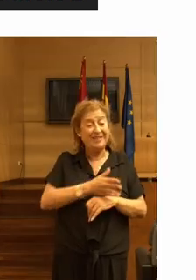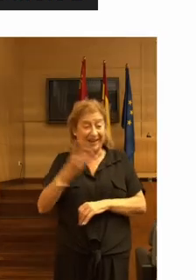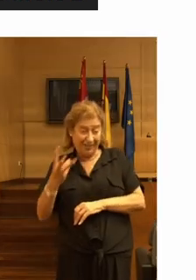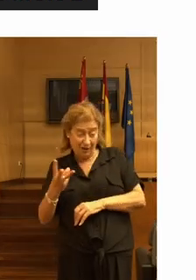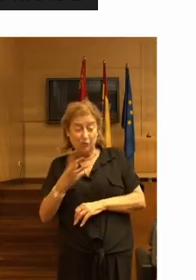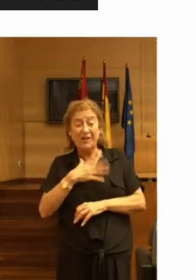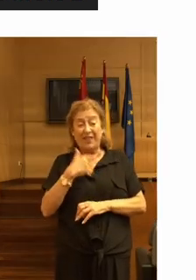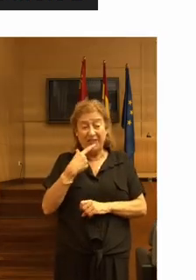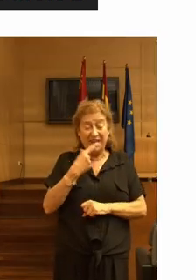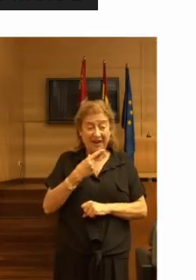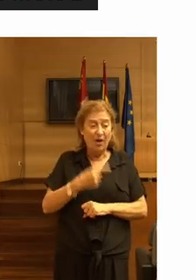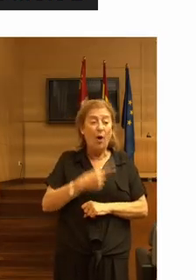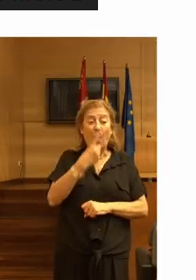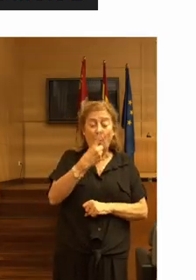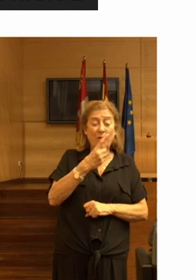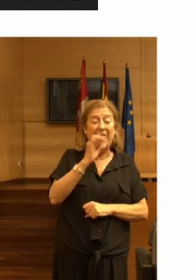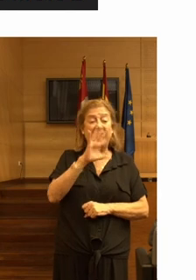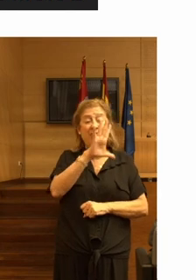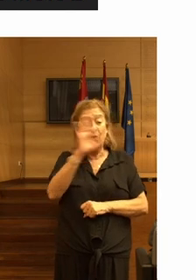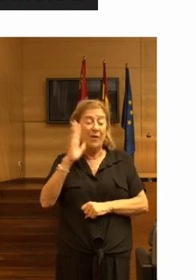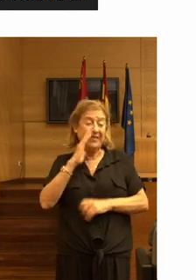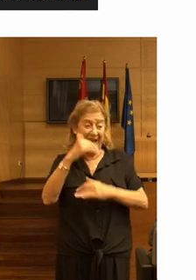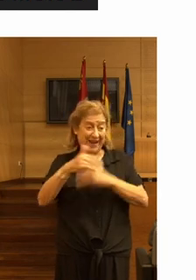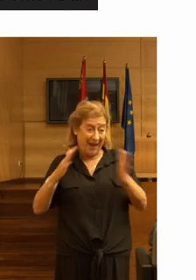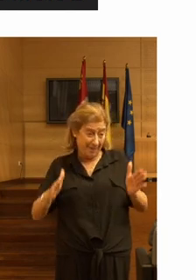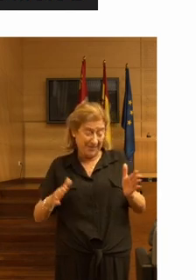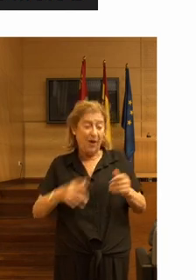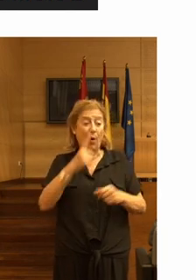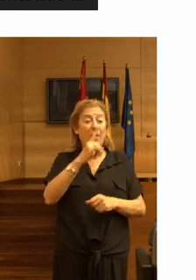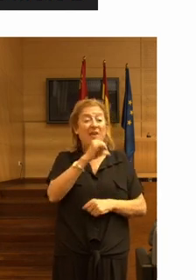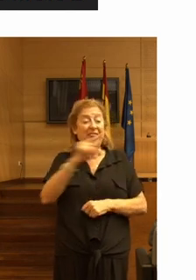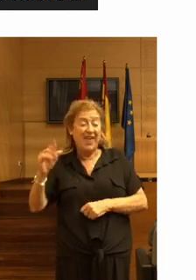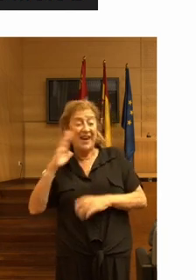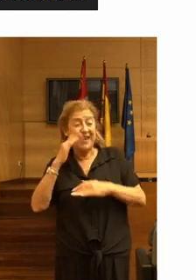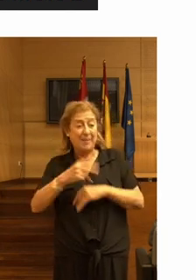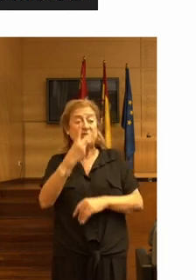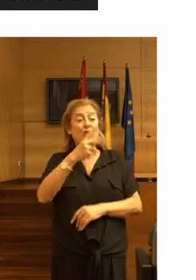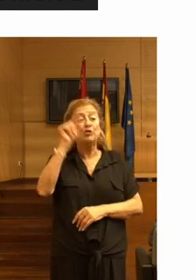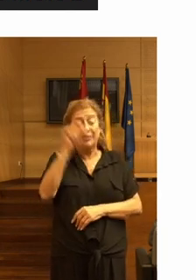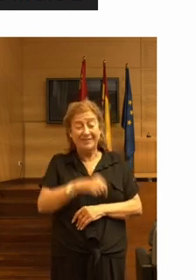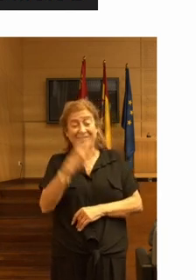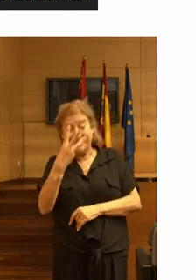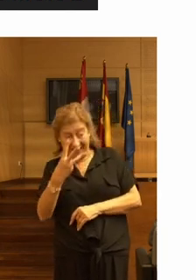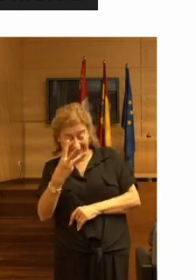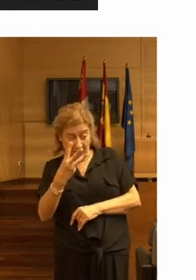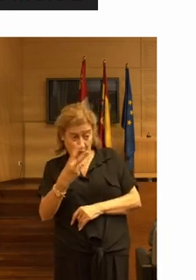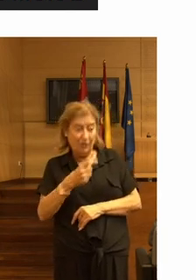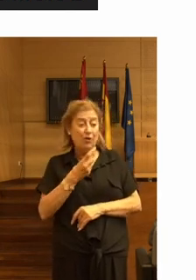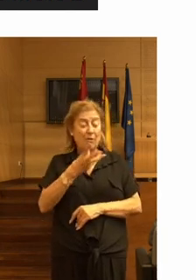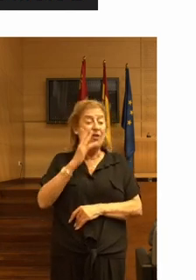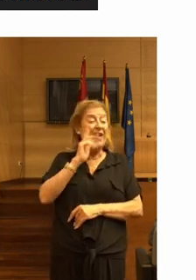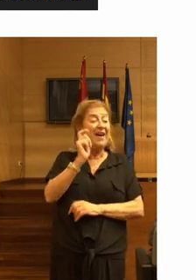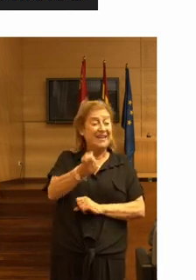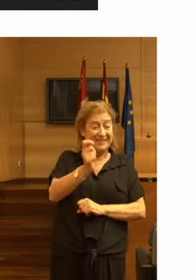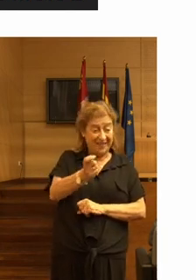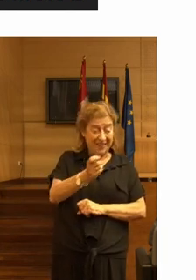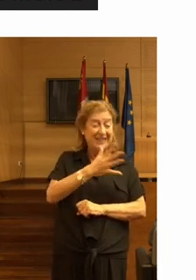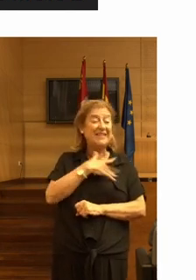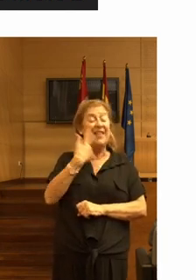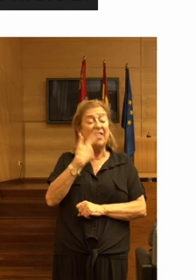decir, entre una y 50 camas, entre 51 y 100 camas, de nuevo, dos tercios del número de residencias, es